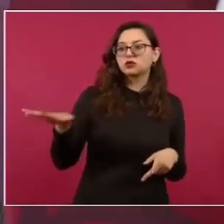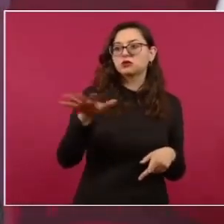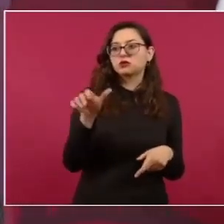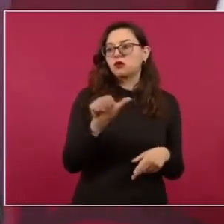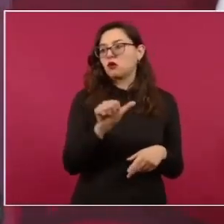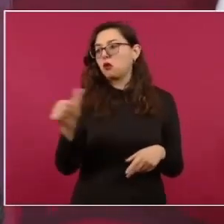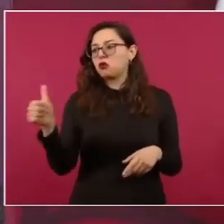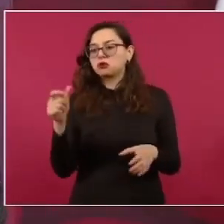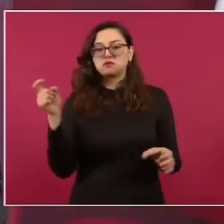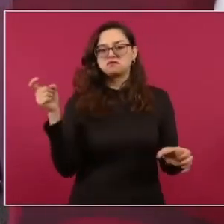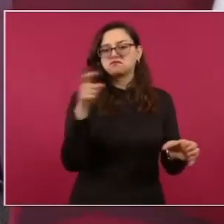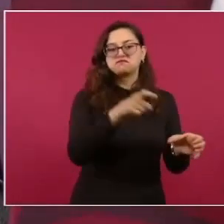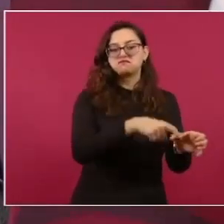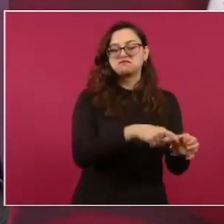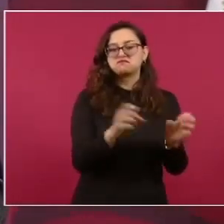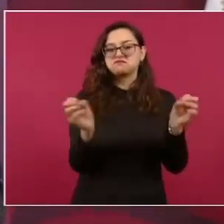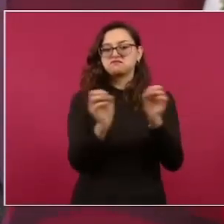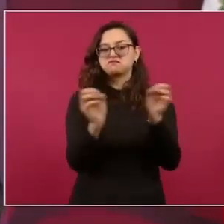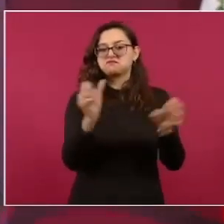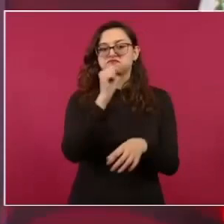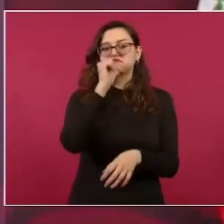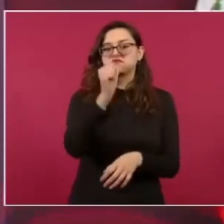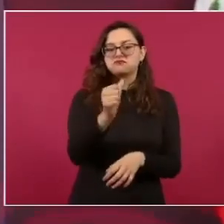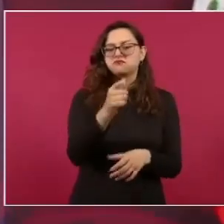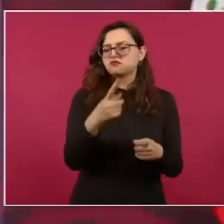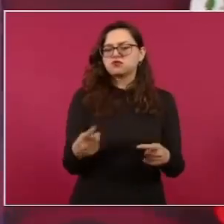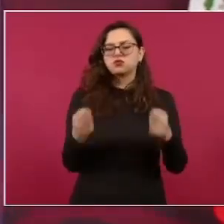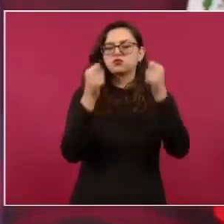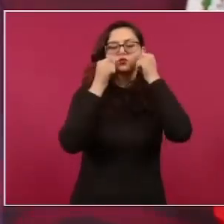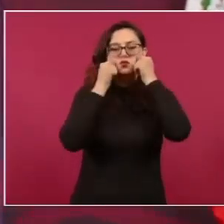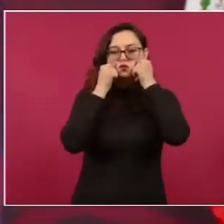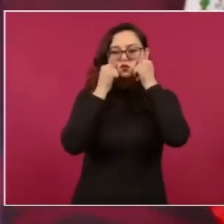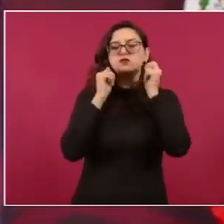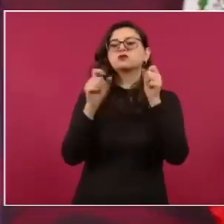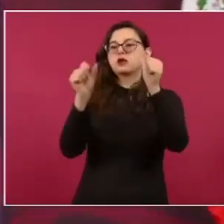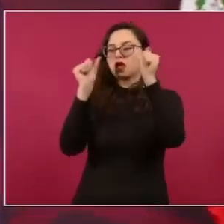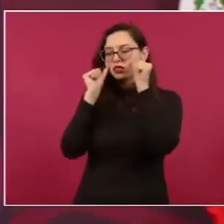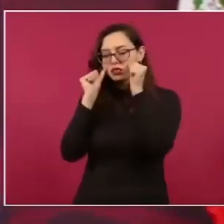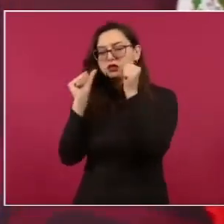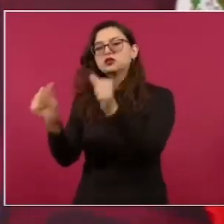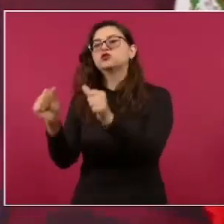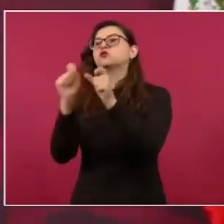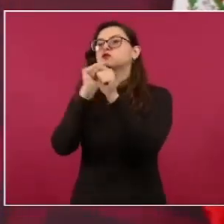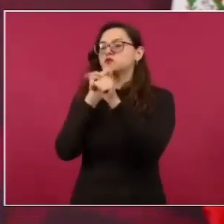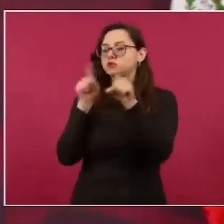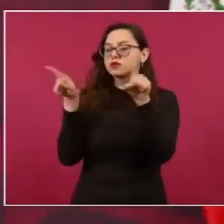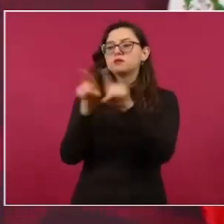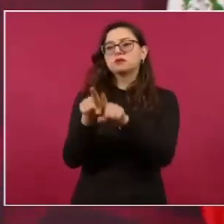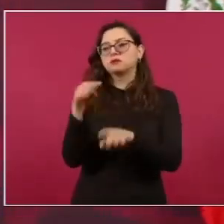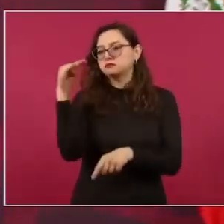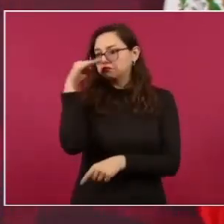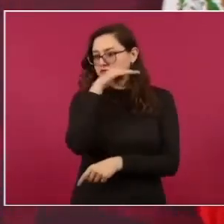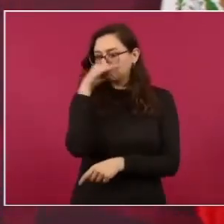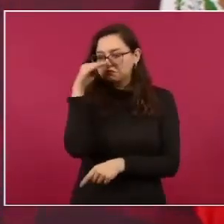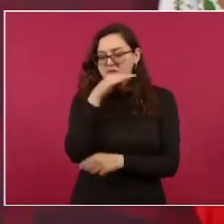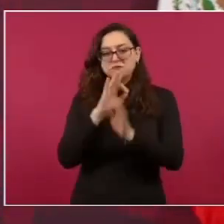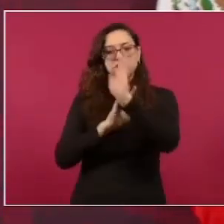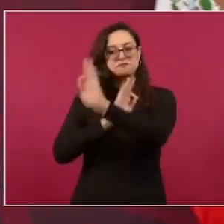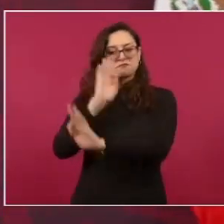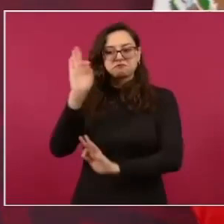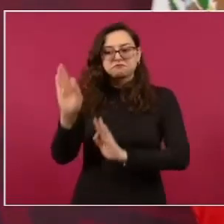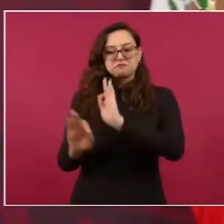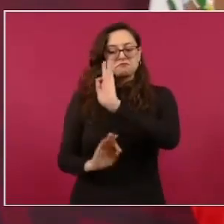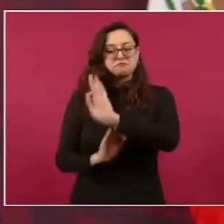universal, gratuita, a todos los mexicanos que no cuentan con seguridad social, lo